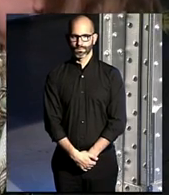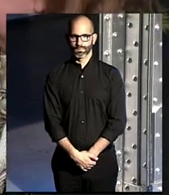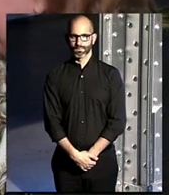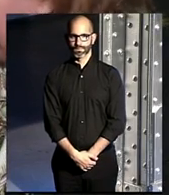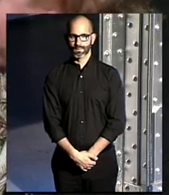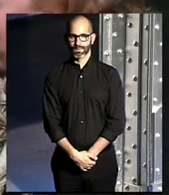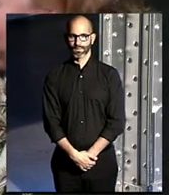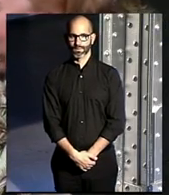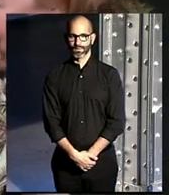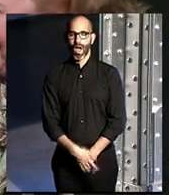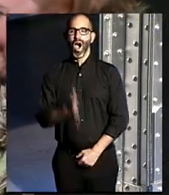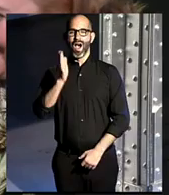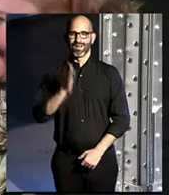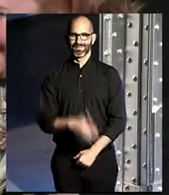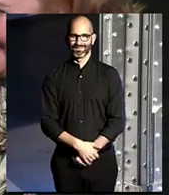Sorry. What are we?